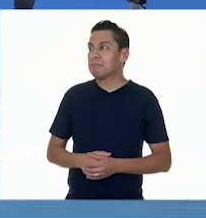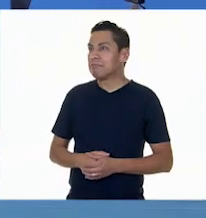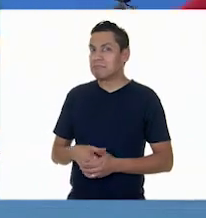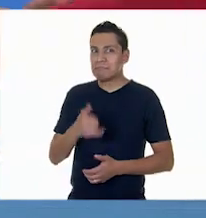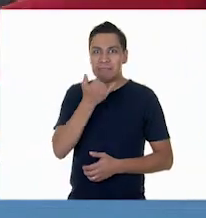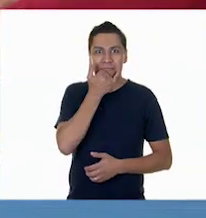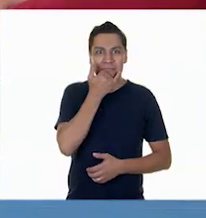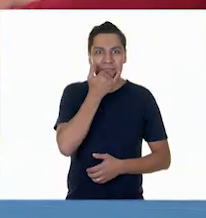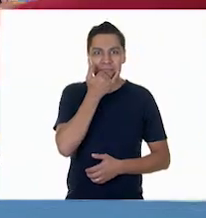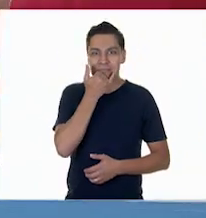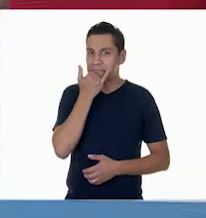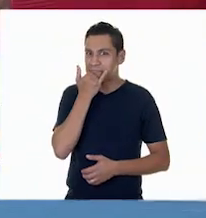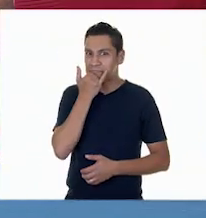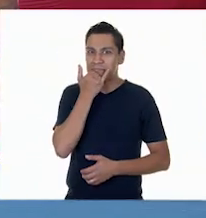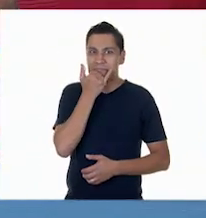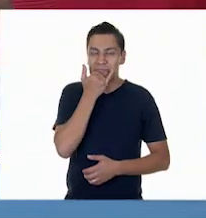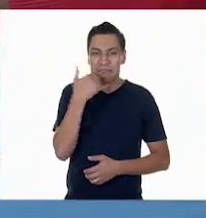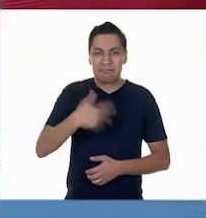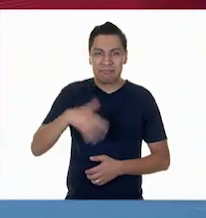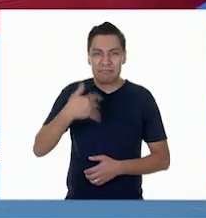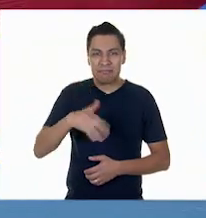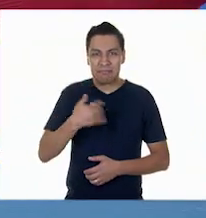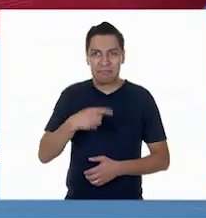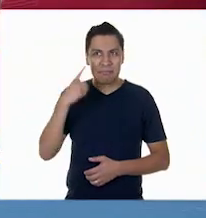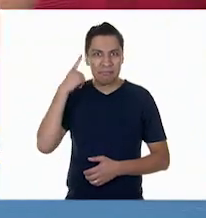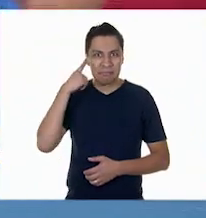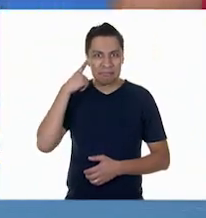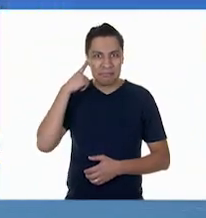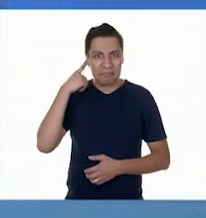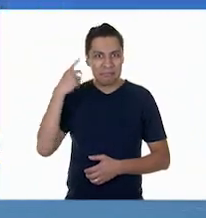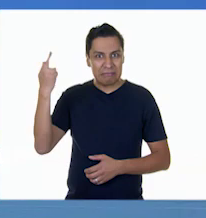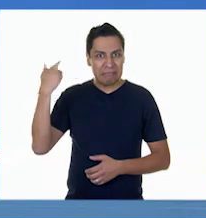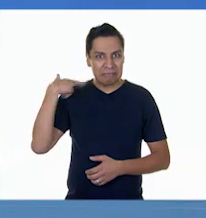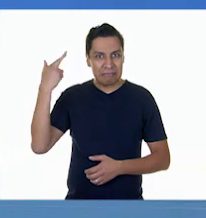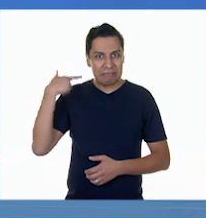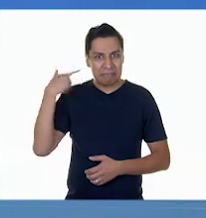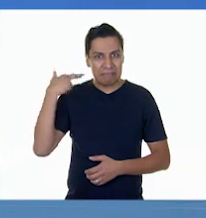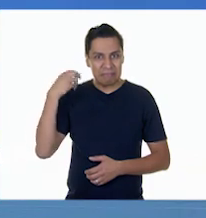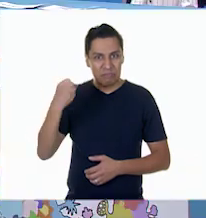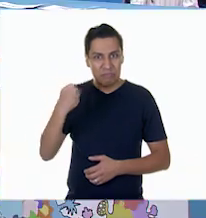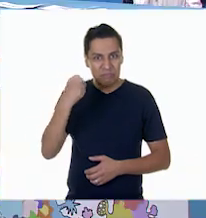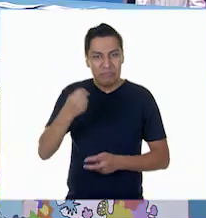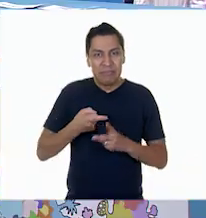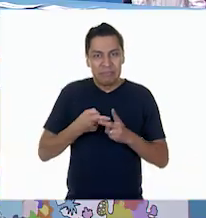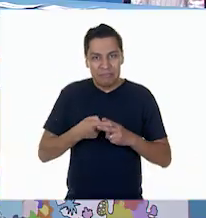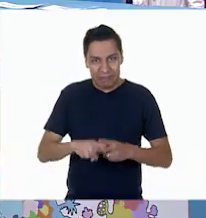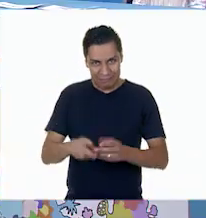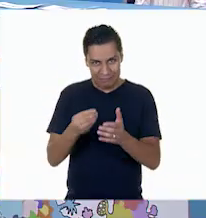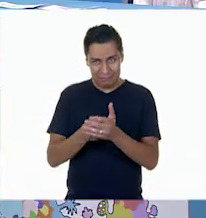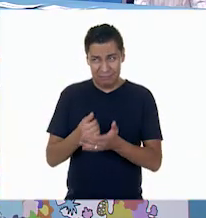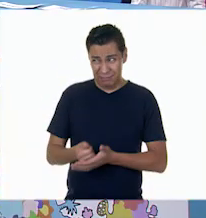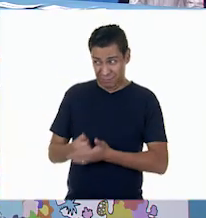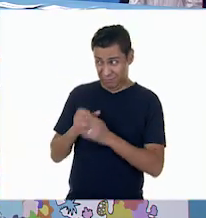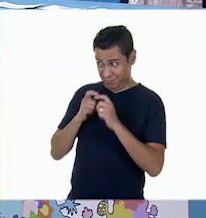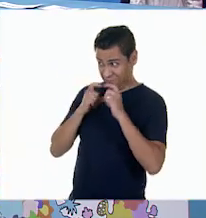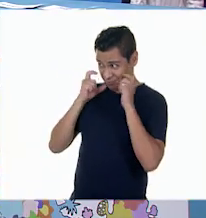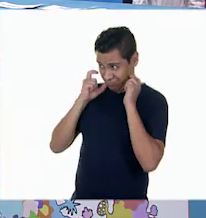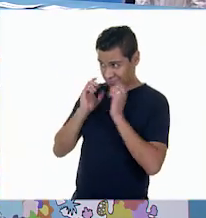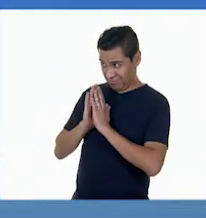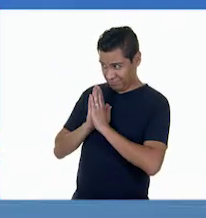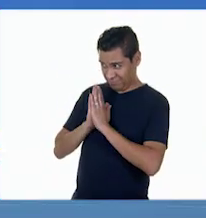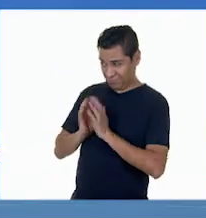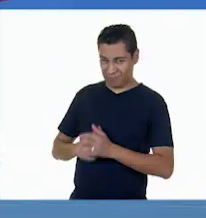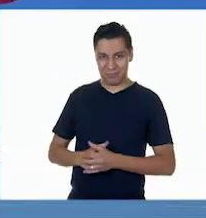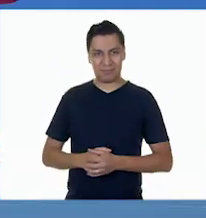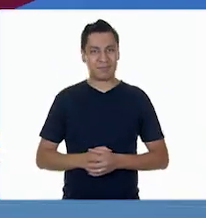¡Sí, es cierto! Ver, ¡disculpen! Toma, guárdalos, ay, por favor. Los voy a guardar para empezar la clase. ¿Me ayudas con mi cubrebocas? Sí, claro que sí,